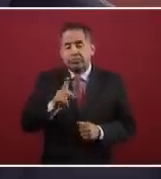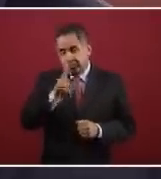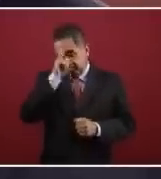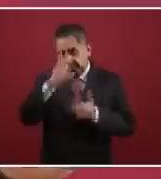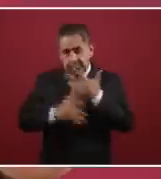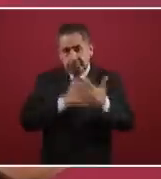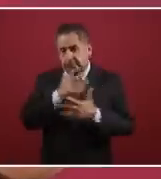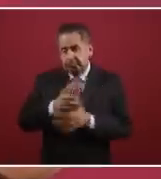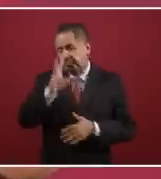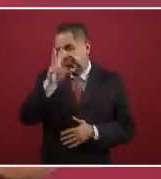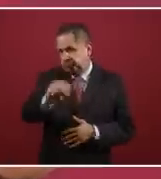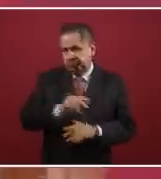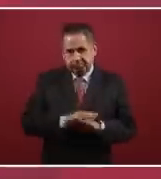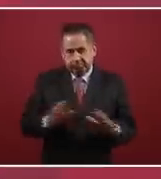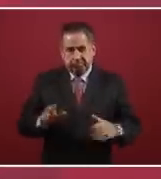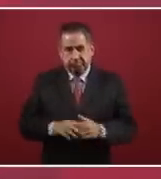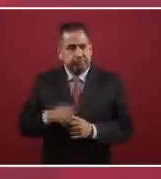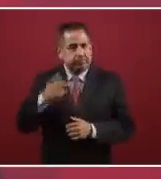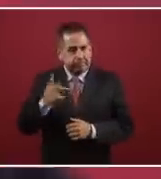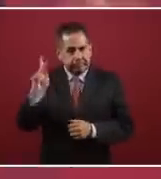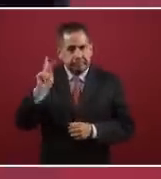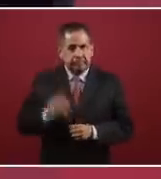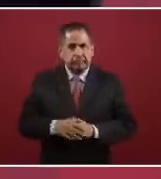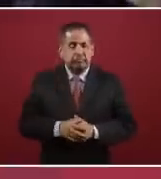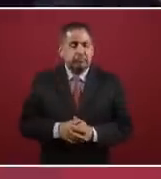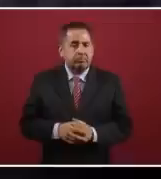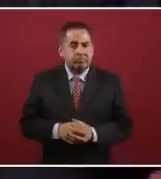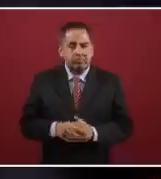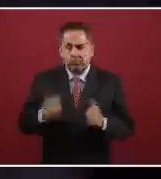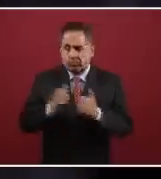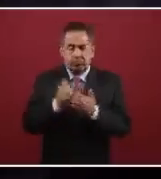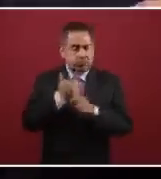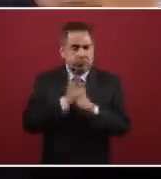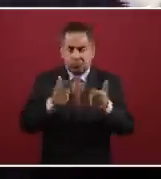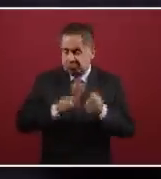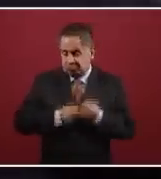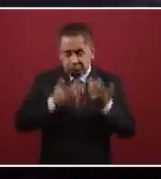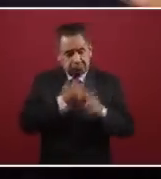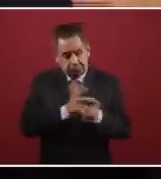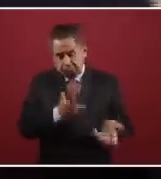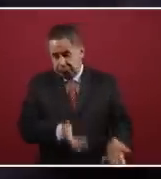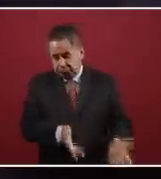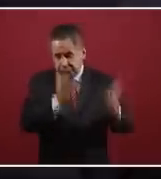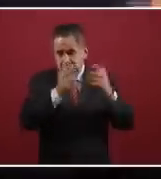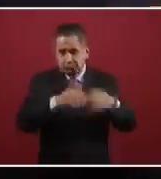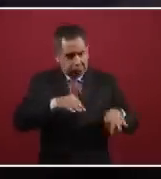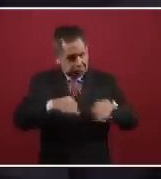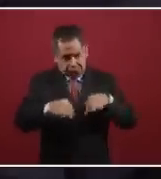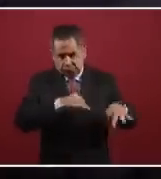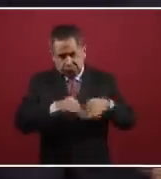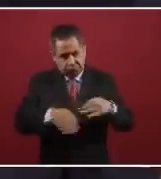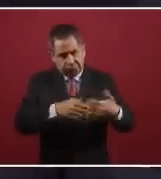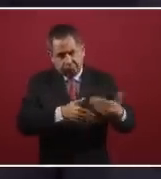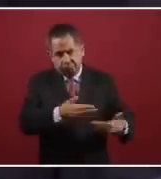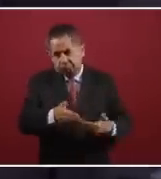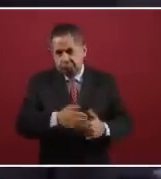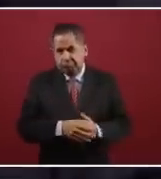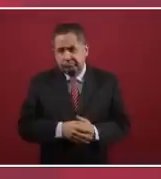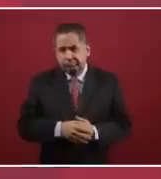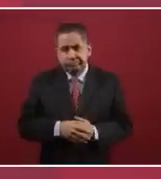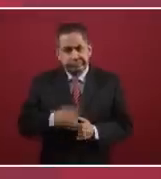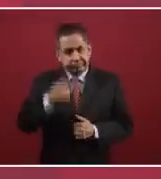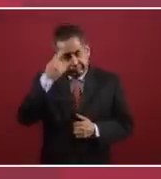violencia, pero con libertad, a trabajar, a